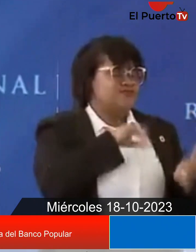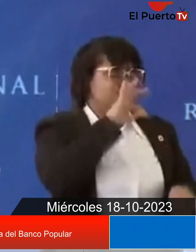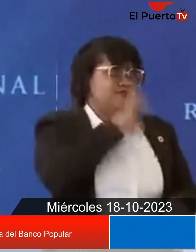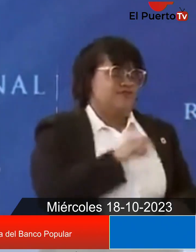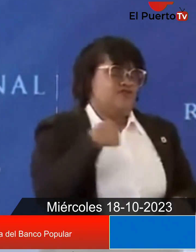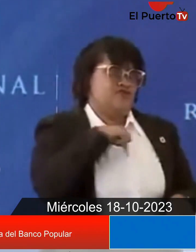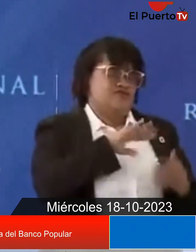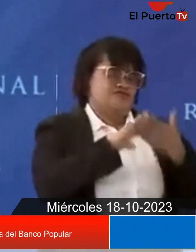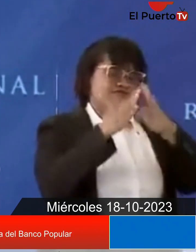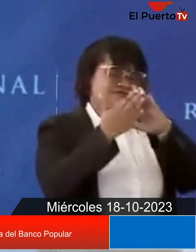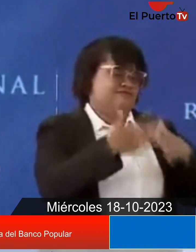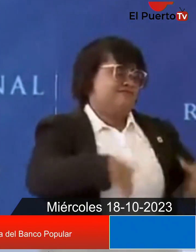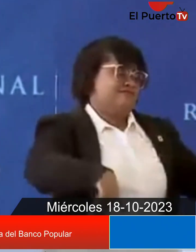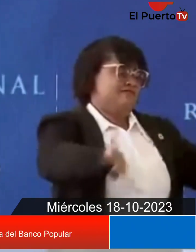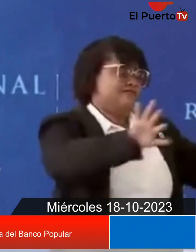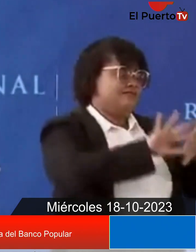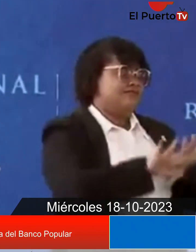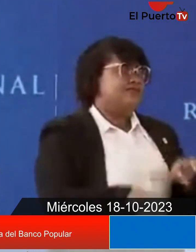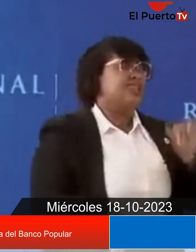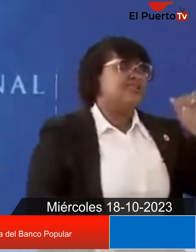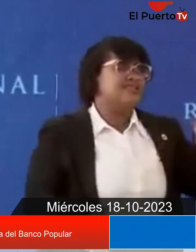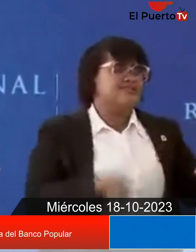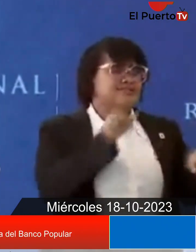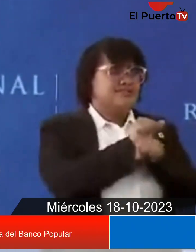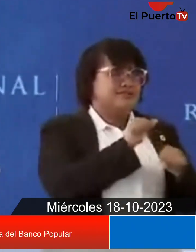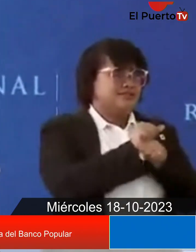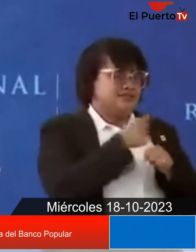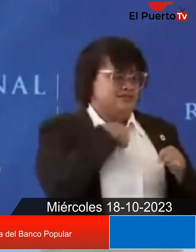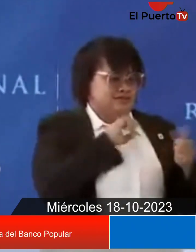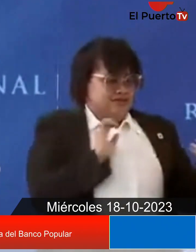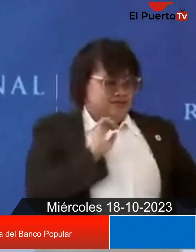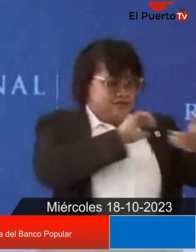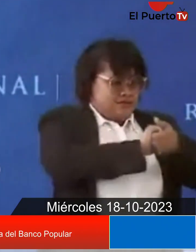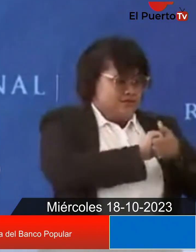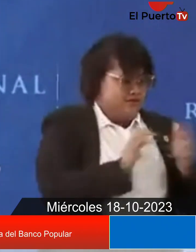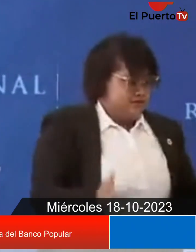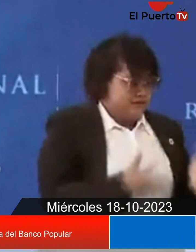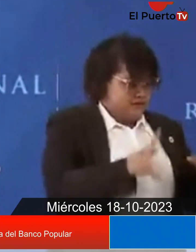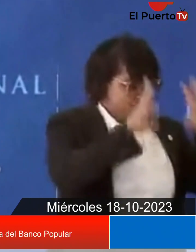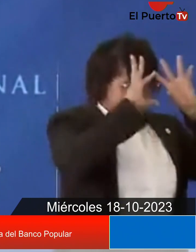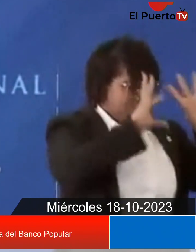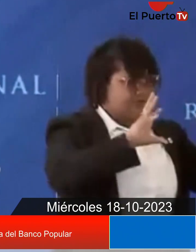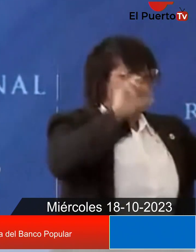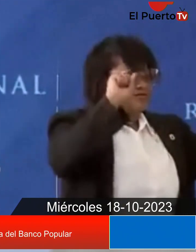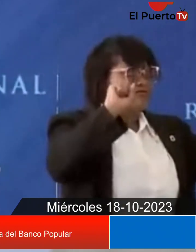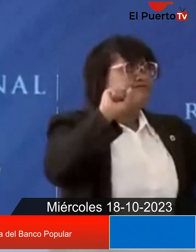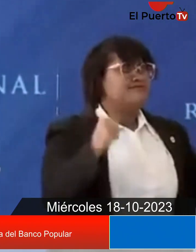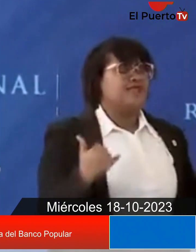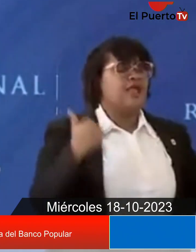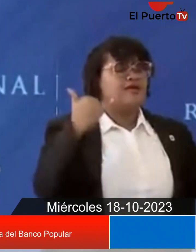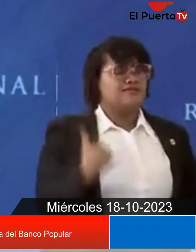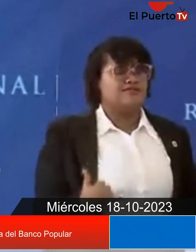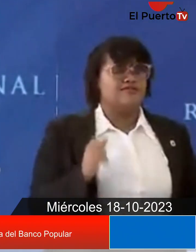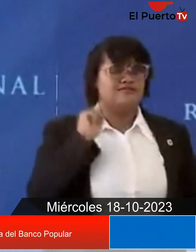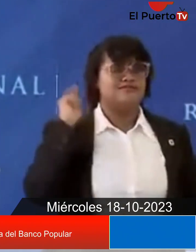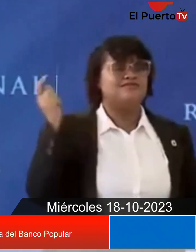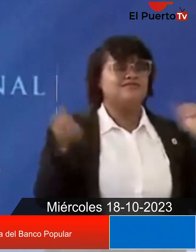de nuestra gente. Ese trabajo mancomunado que ha fomentado el presidente hace una